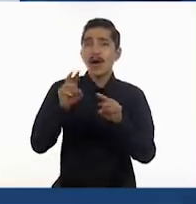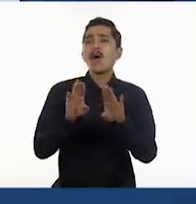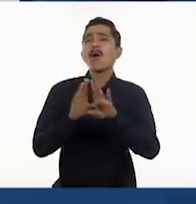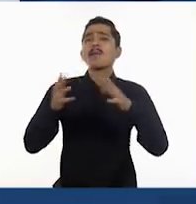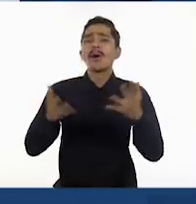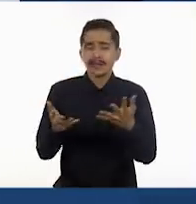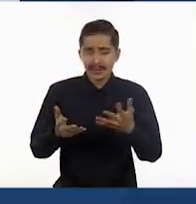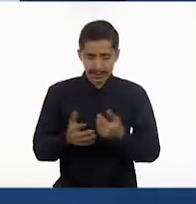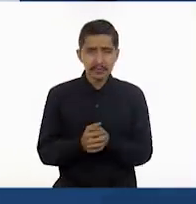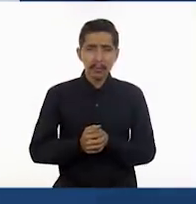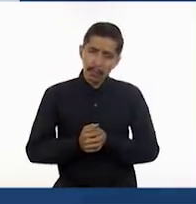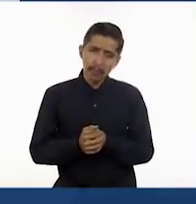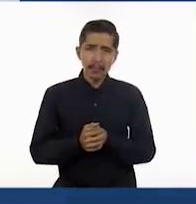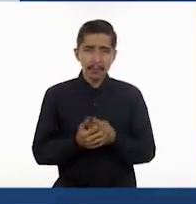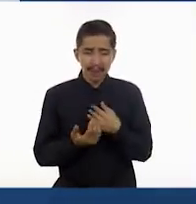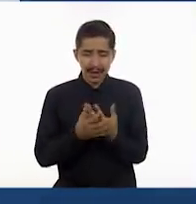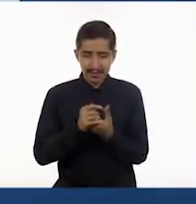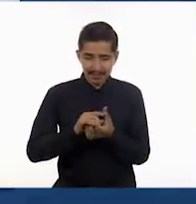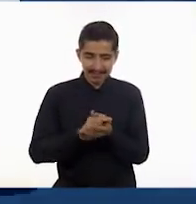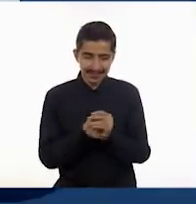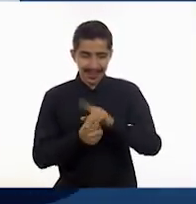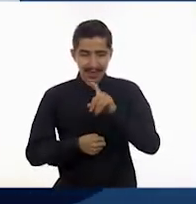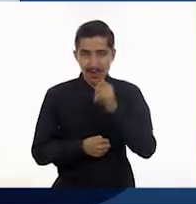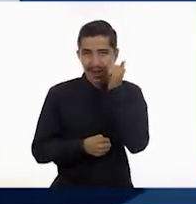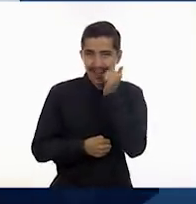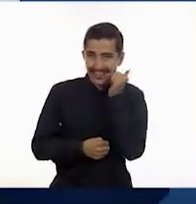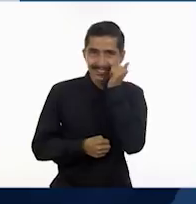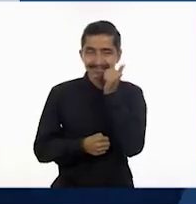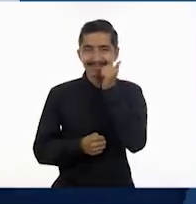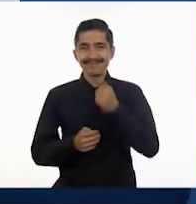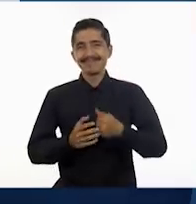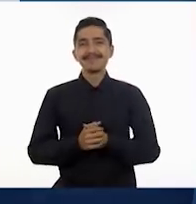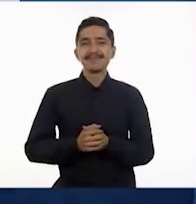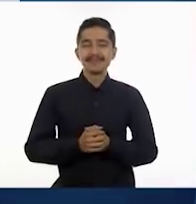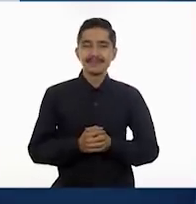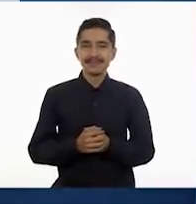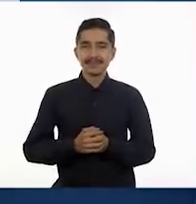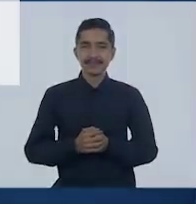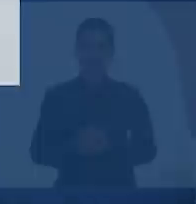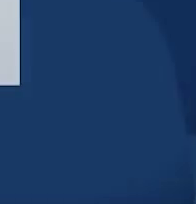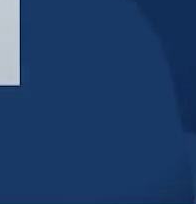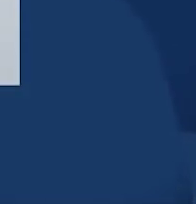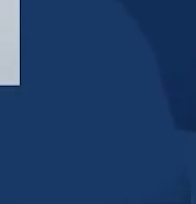manos. Me las lavo con agüita y con jabón.